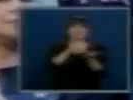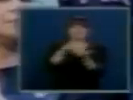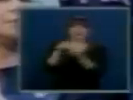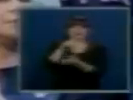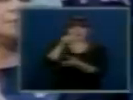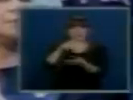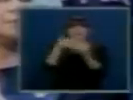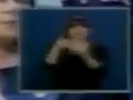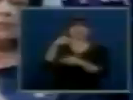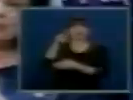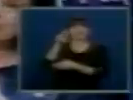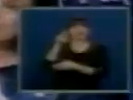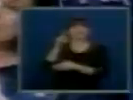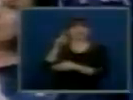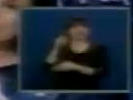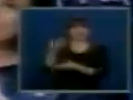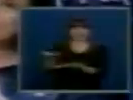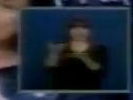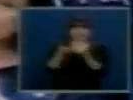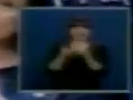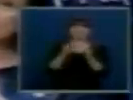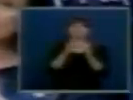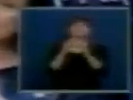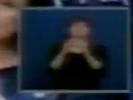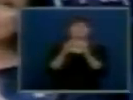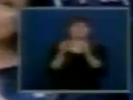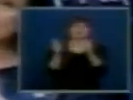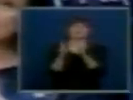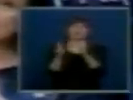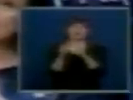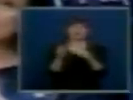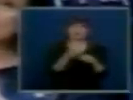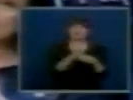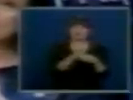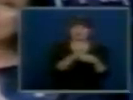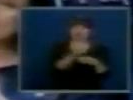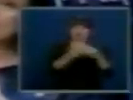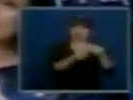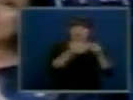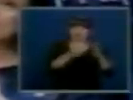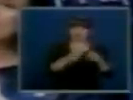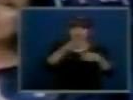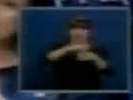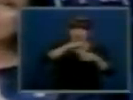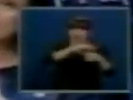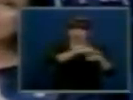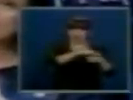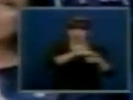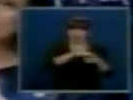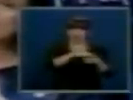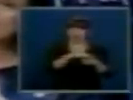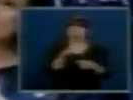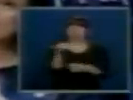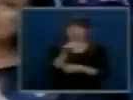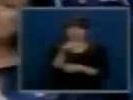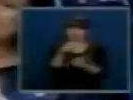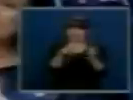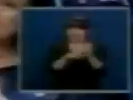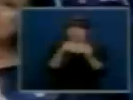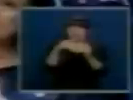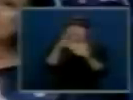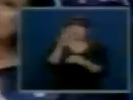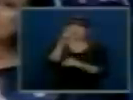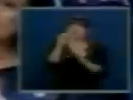proveedores, principalmente pequeños y medianos productores agropecuarios, e incluso se deben más de 2